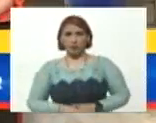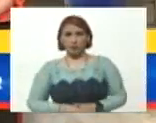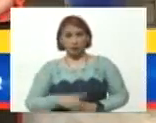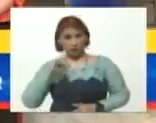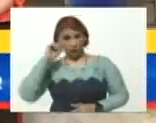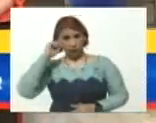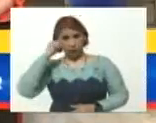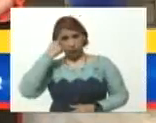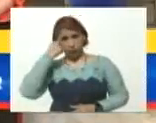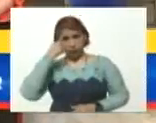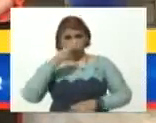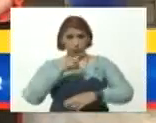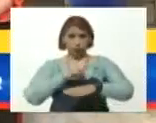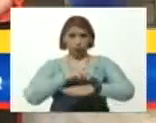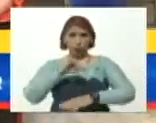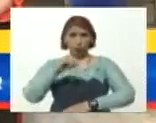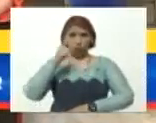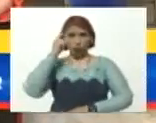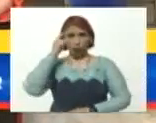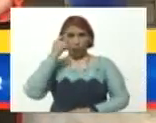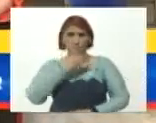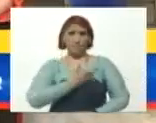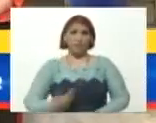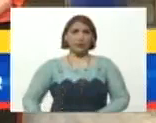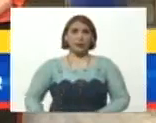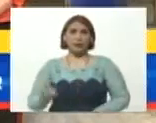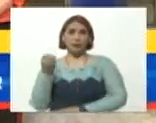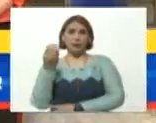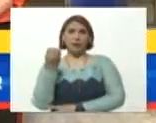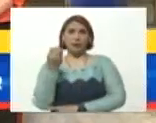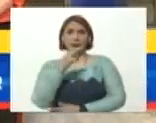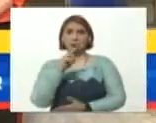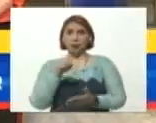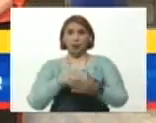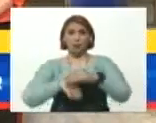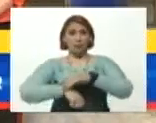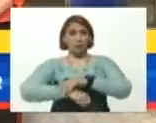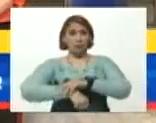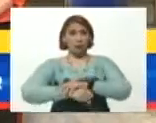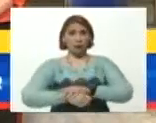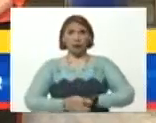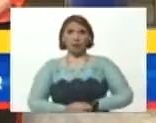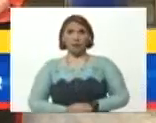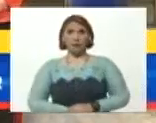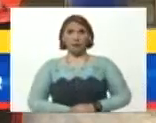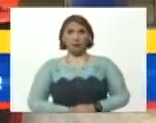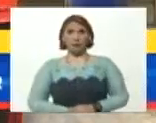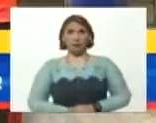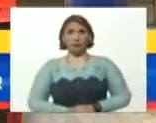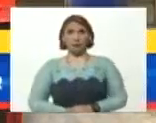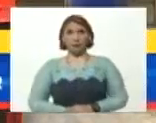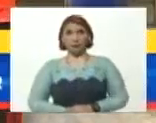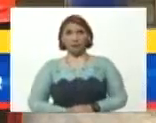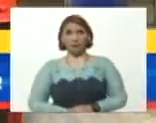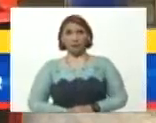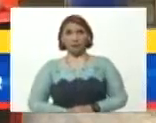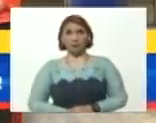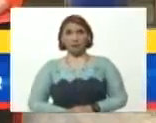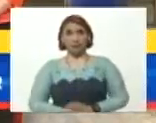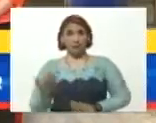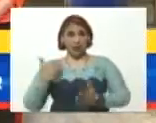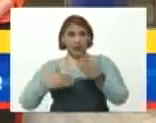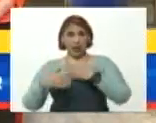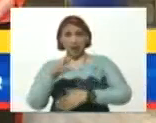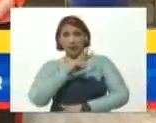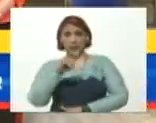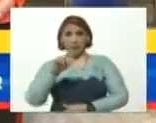doctor Jorge Rodríguez, hoy presidente de la Asamblea Nacional, futbolista consagrado, era vicepresidente de